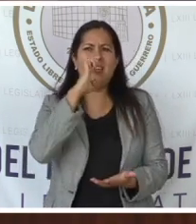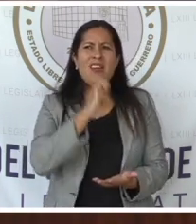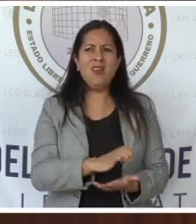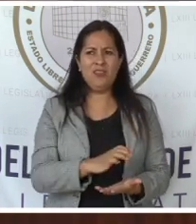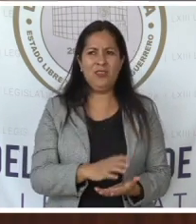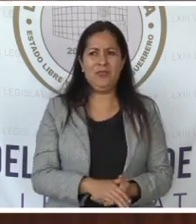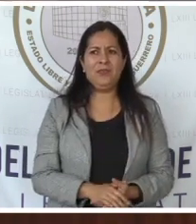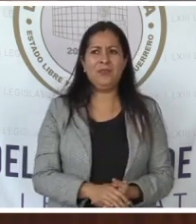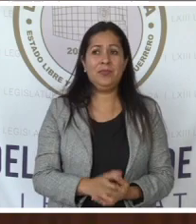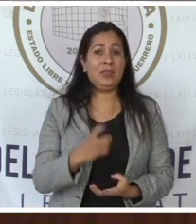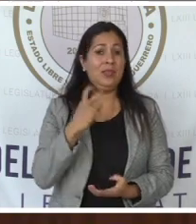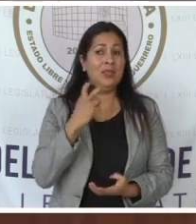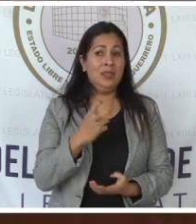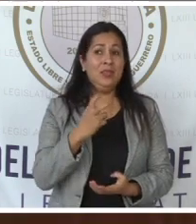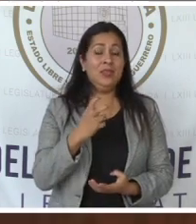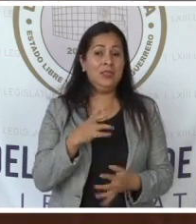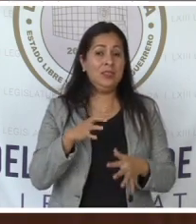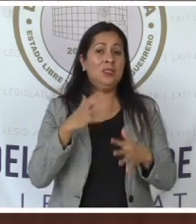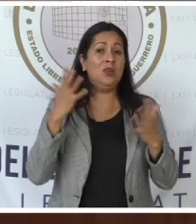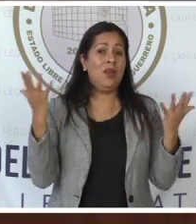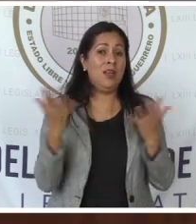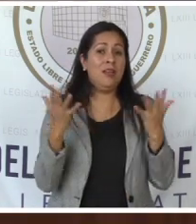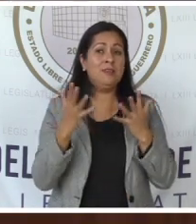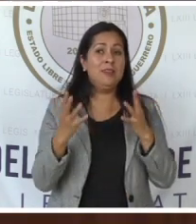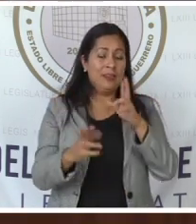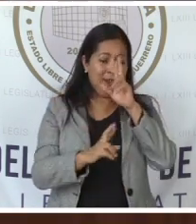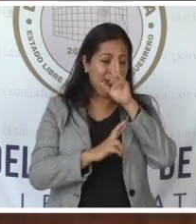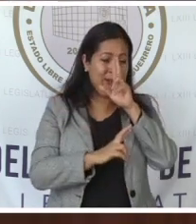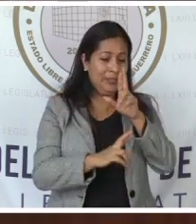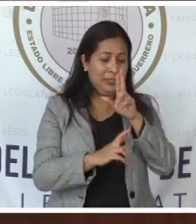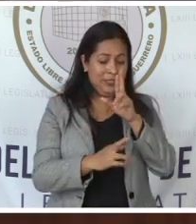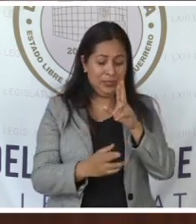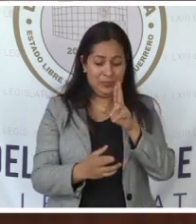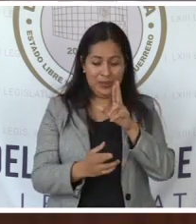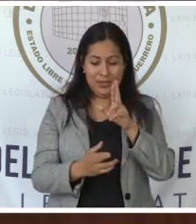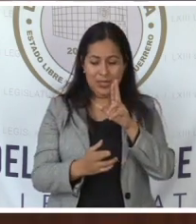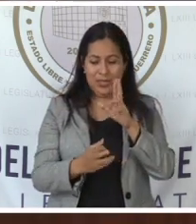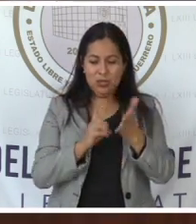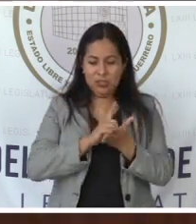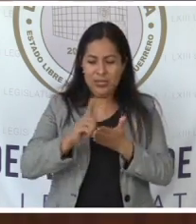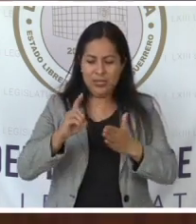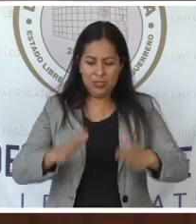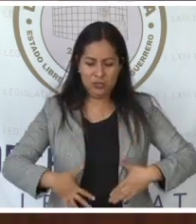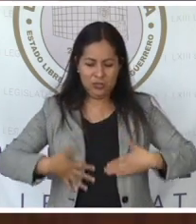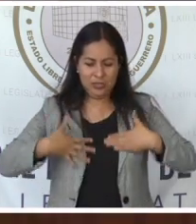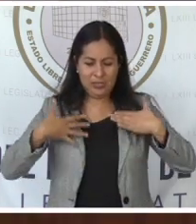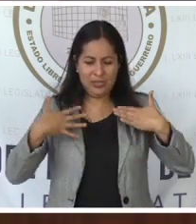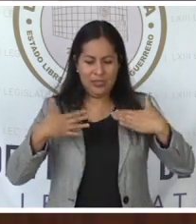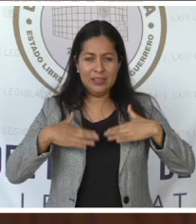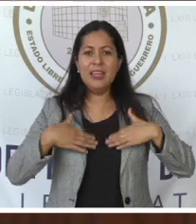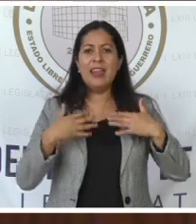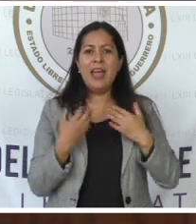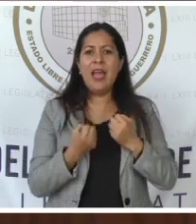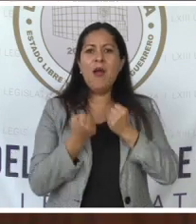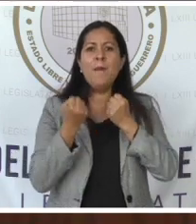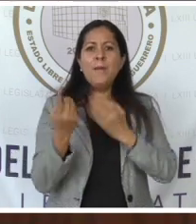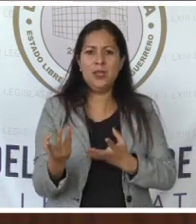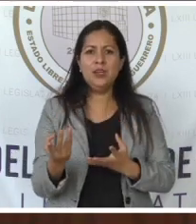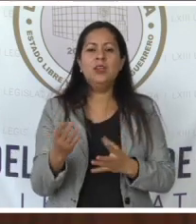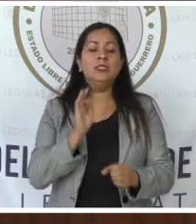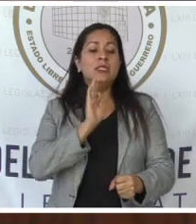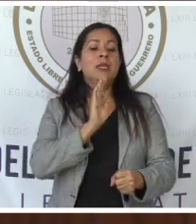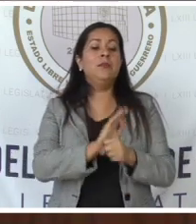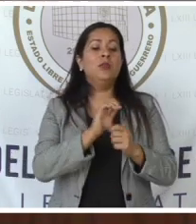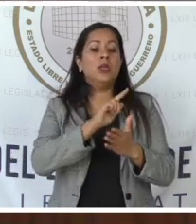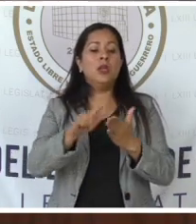definitiva, reivindicar que se respeten los derechos a la libertad de expresión y reunión pacífica, se protejan